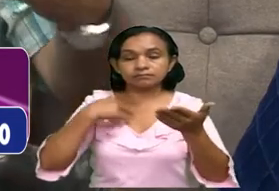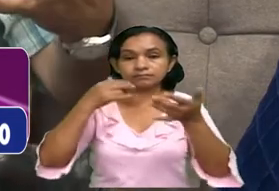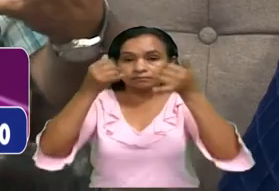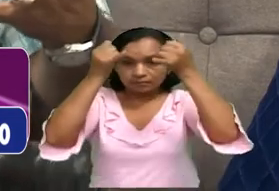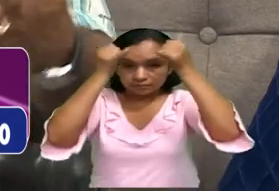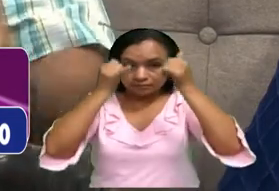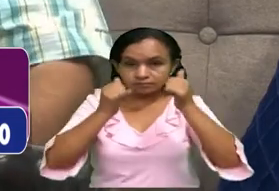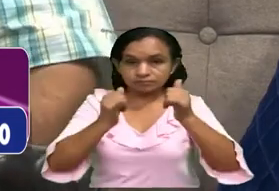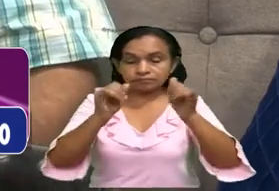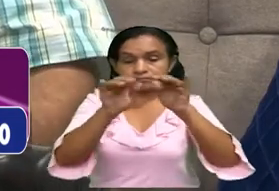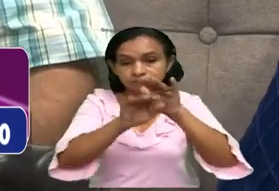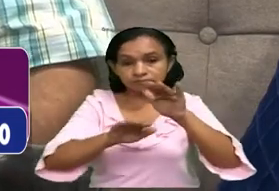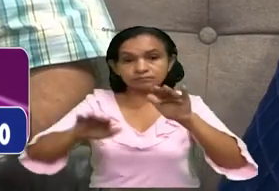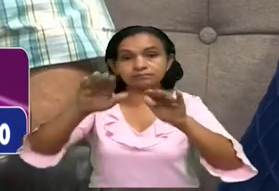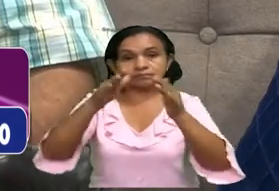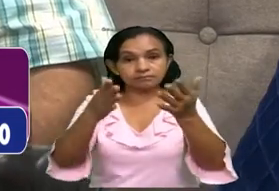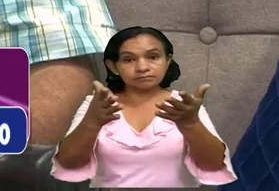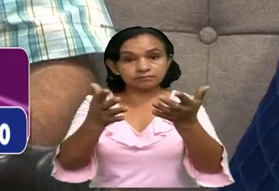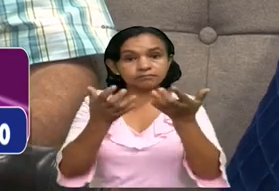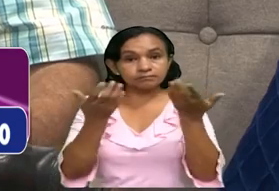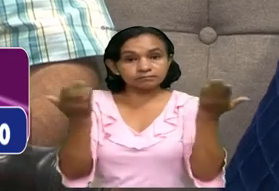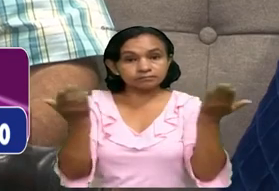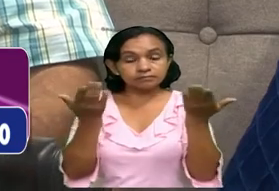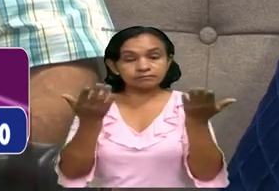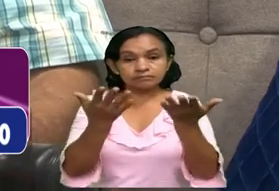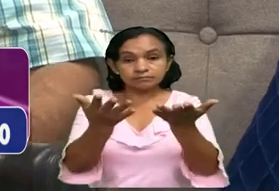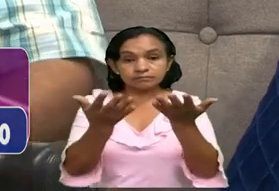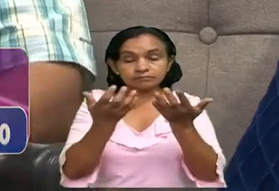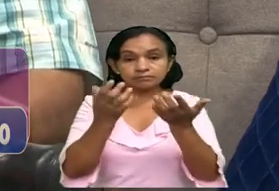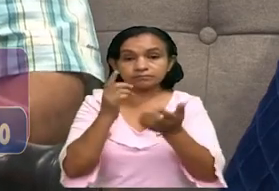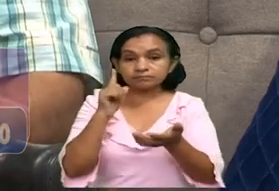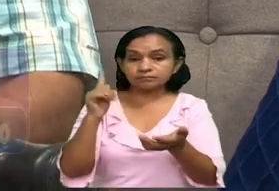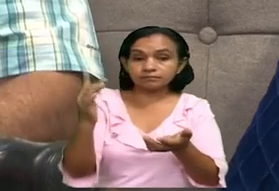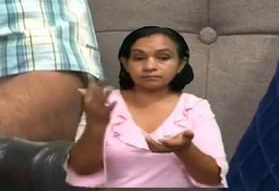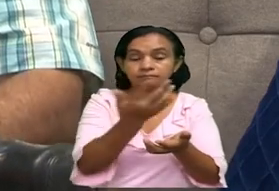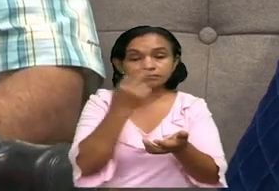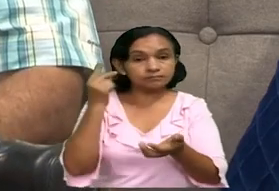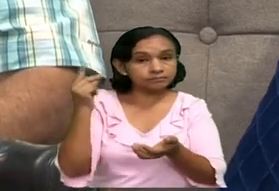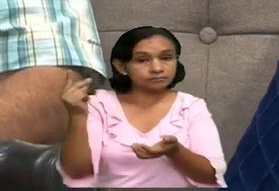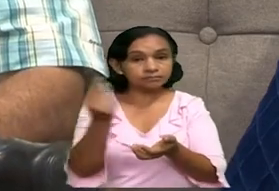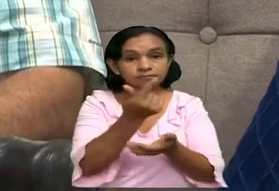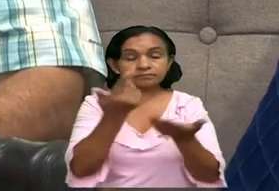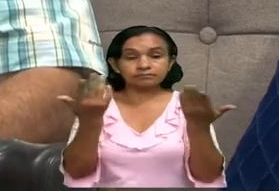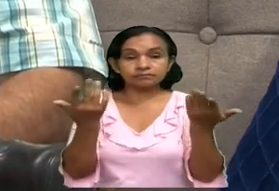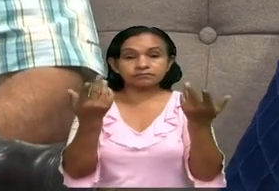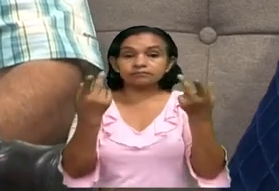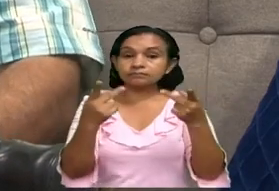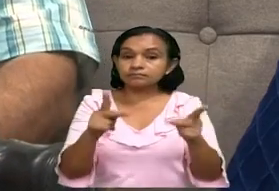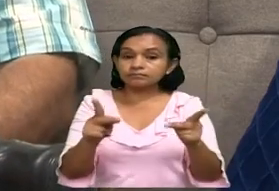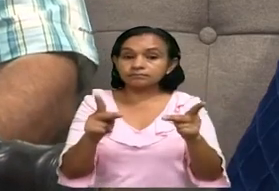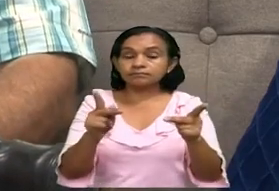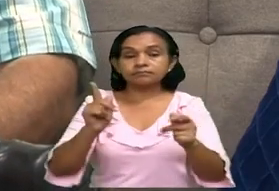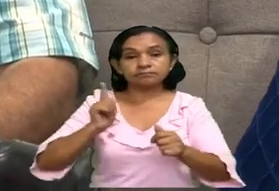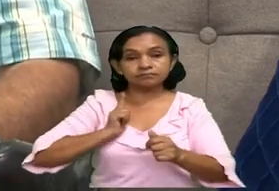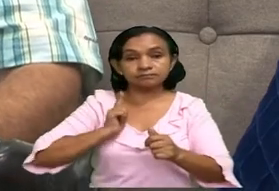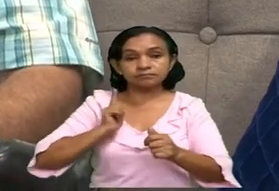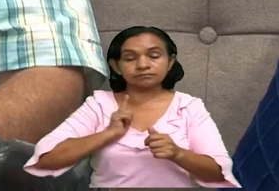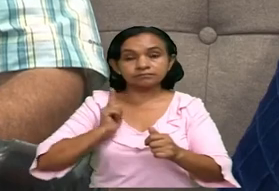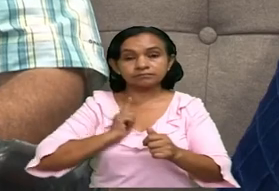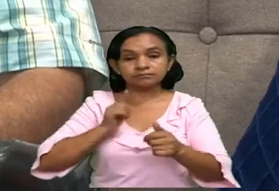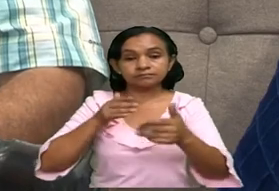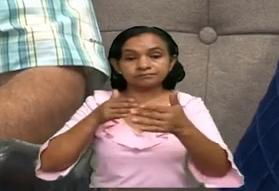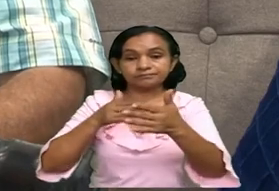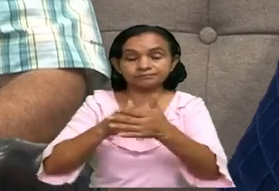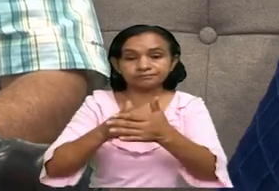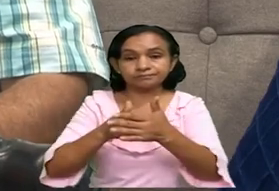Queremos más, lógicamente, quisiéramos que todo se hiciera más rápido, pero sin duda hemos tenido tropiezos, nos